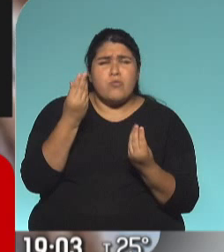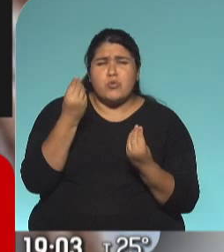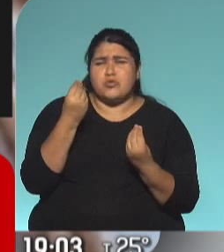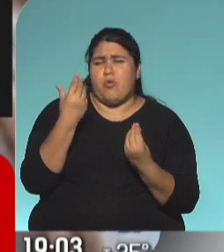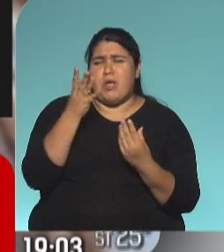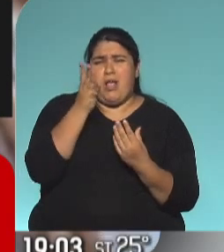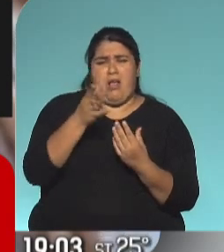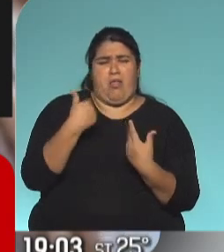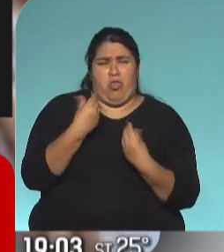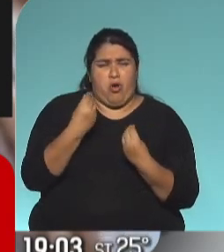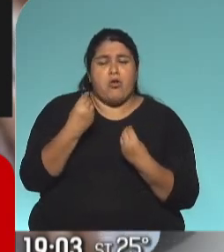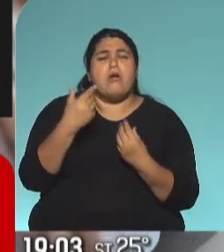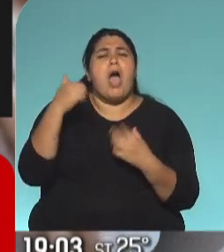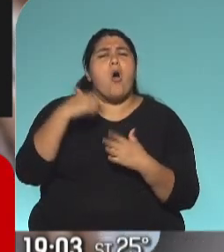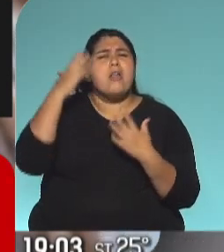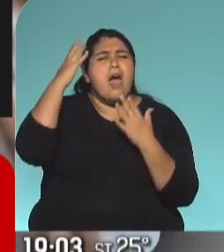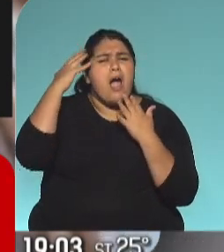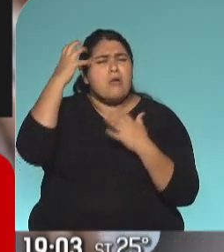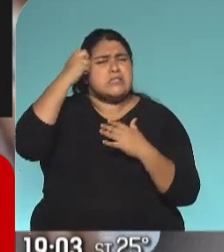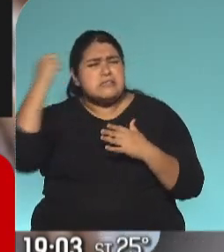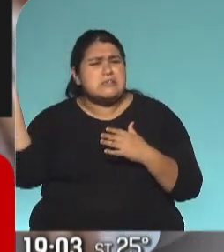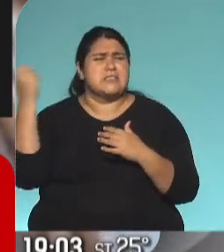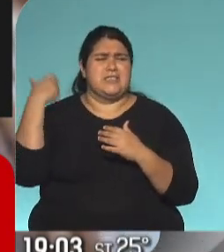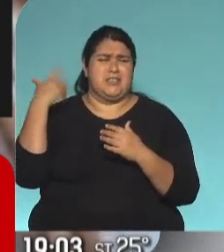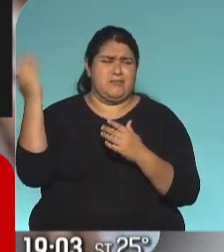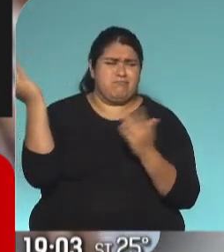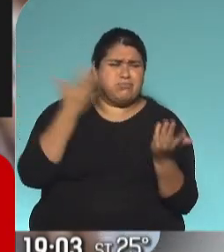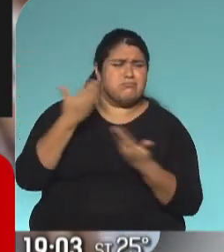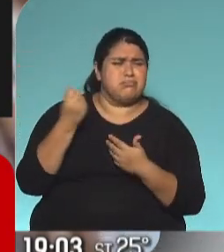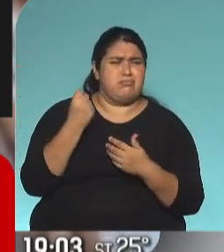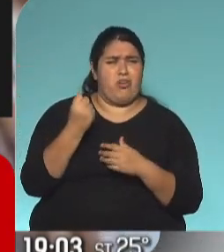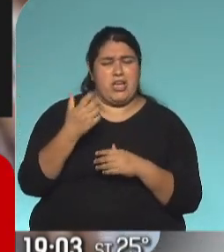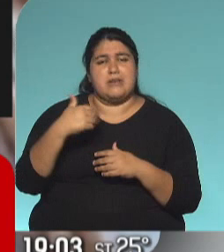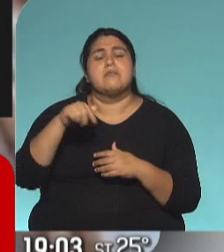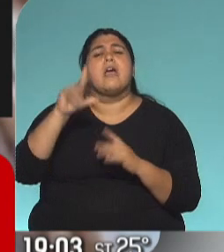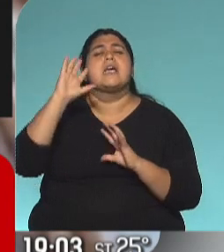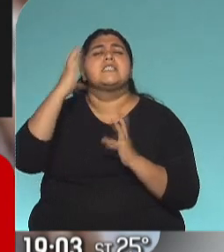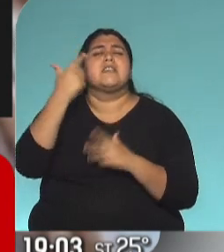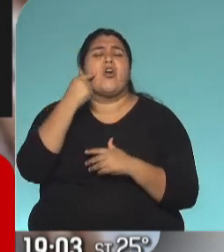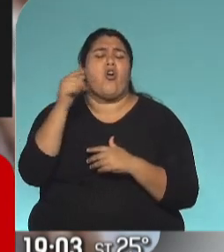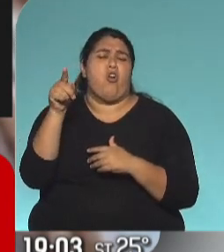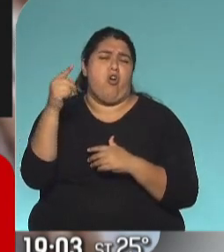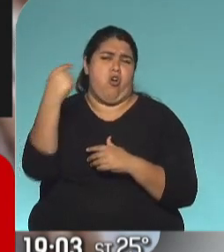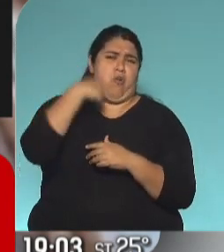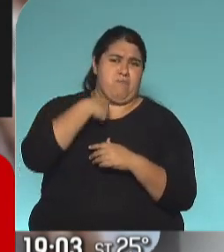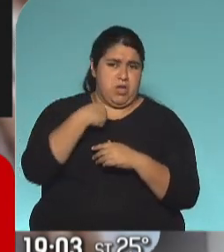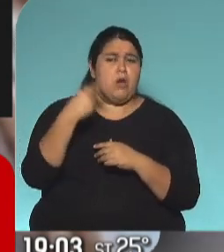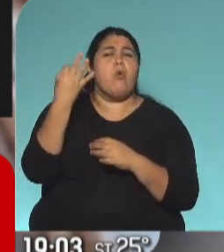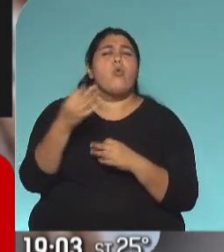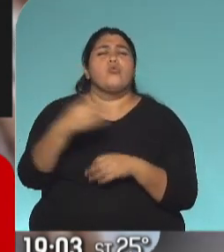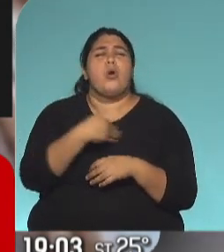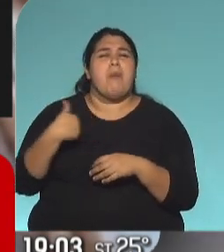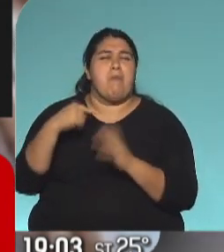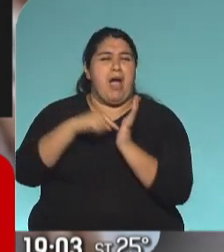miedo. Me arrancó todos los pelos, me recabó palo, amiga. Se enojó conmigo porque tienen que trasladar a la mamá a